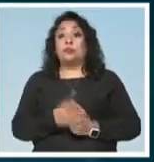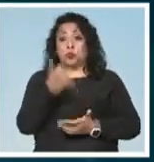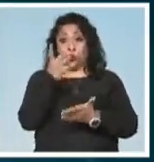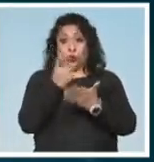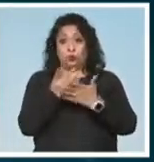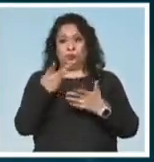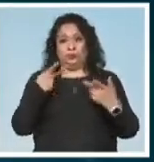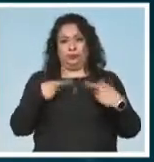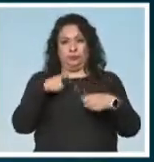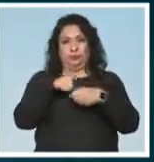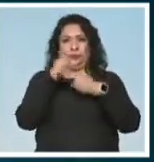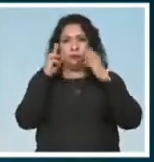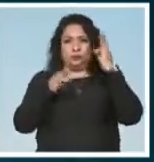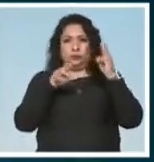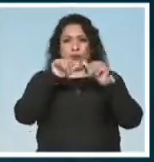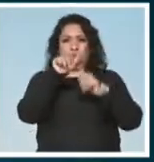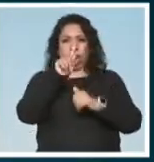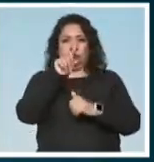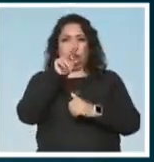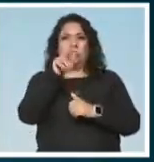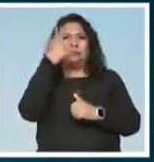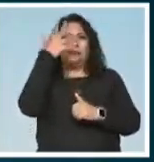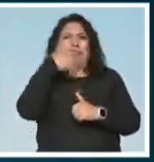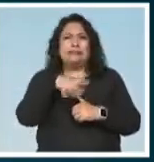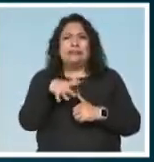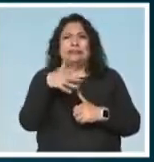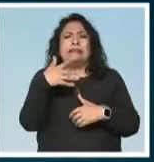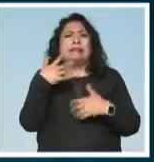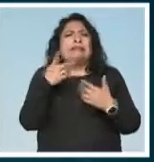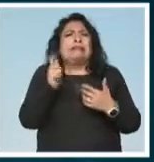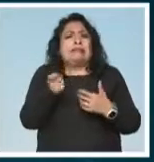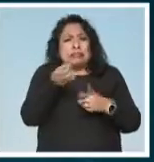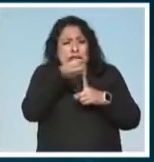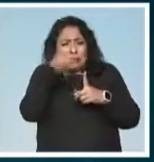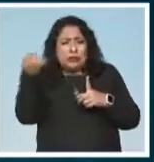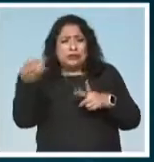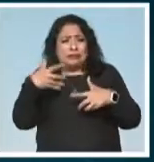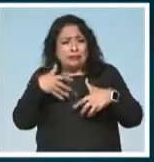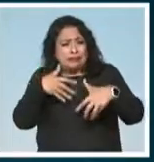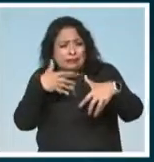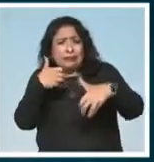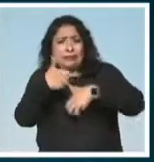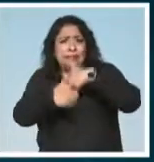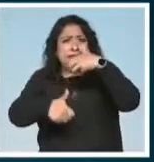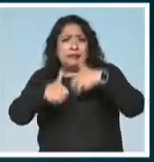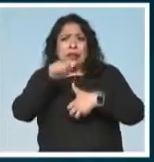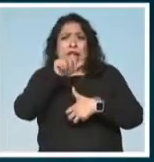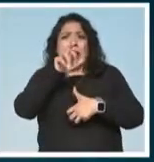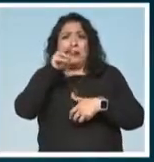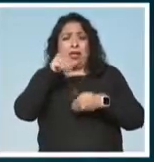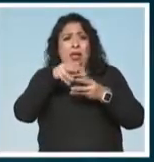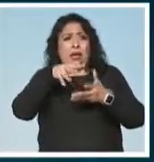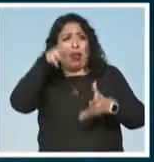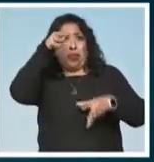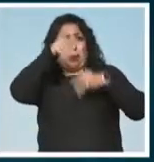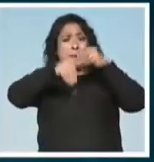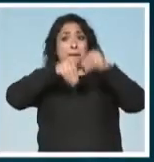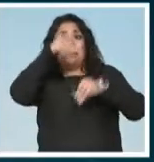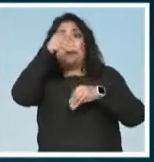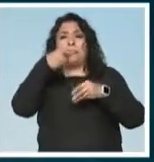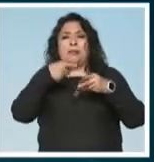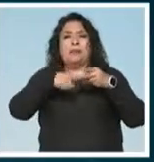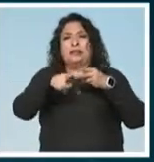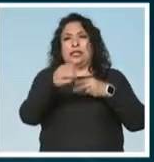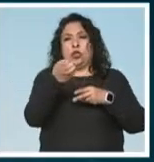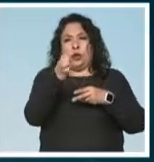Solamente el personal del Museo de Arte Popular sabe todo lo que implica organizar el desfile y concurso de alebrijes monumentales. En los primeros